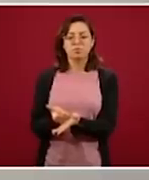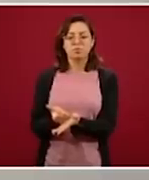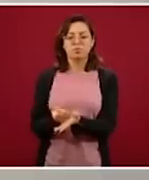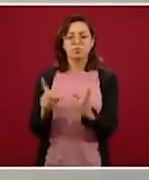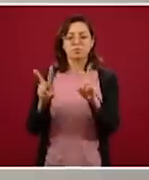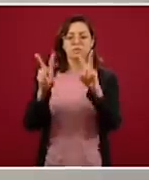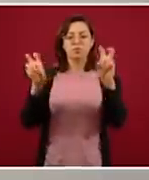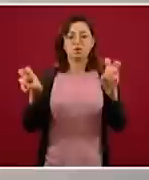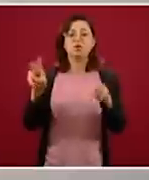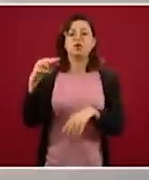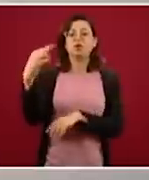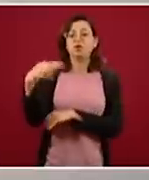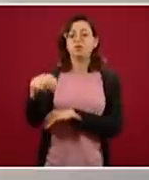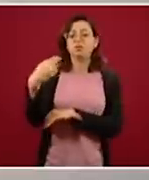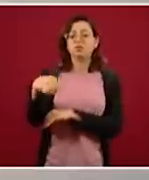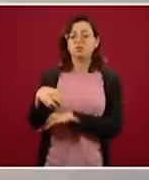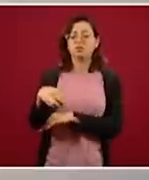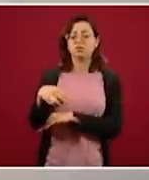como,